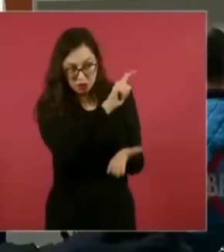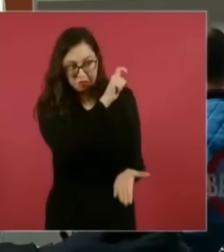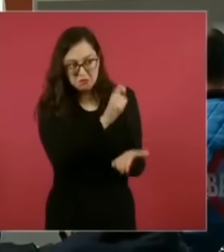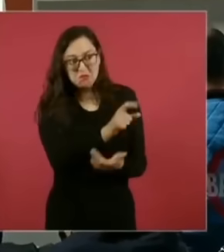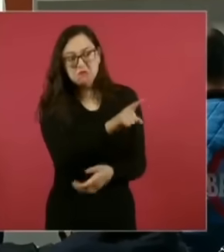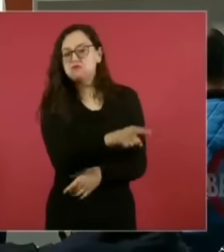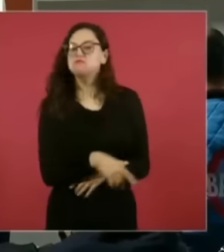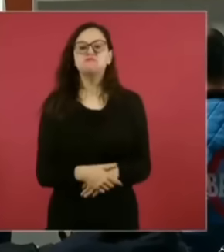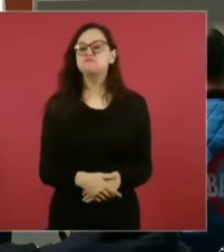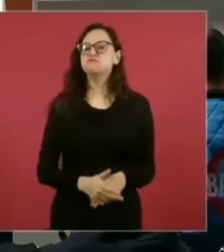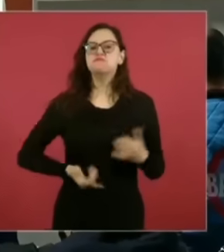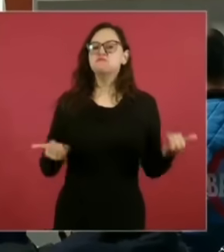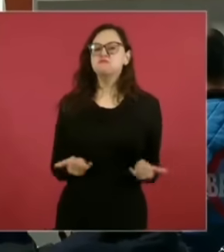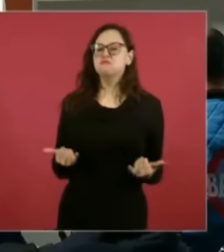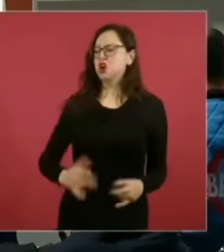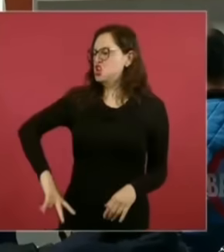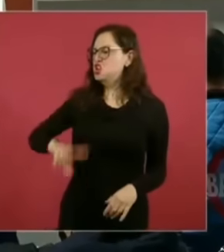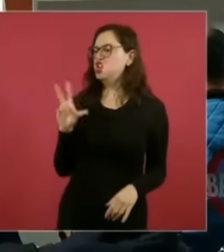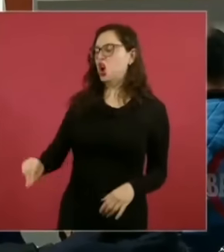dije,